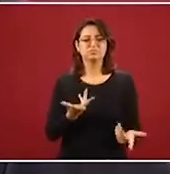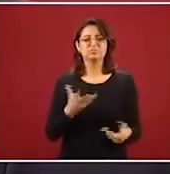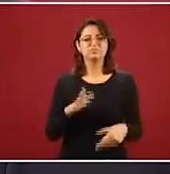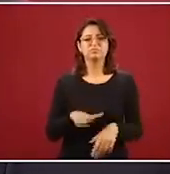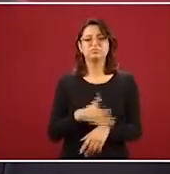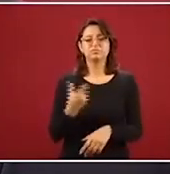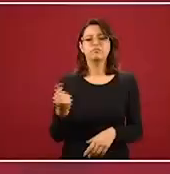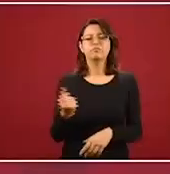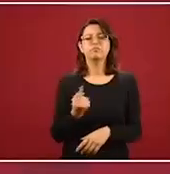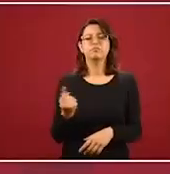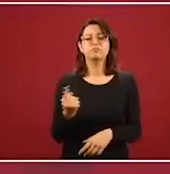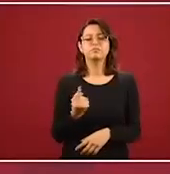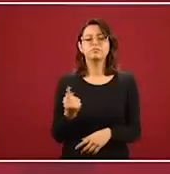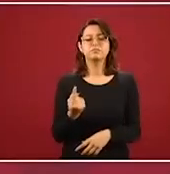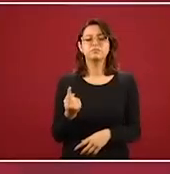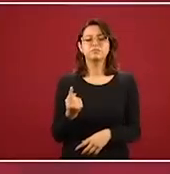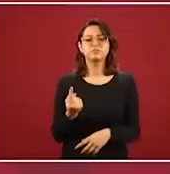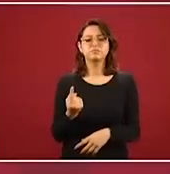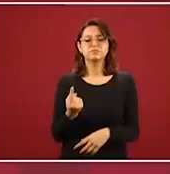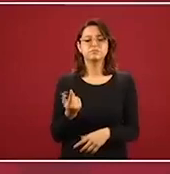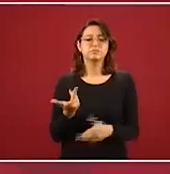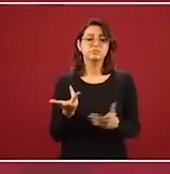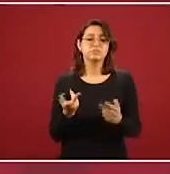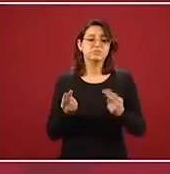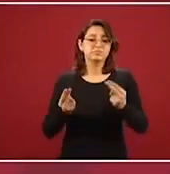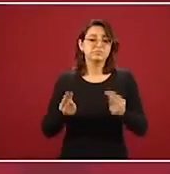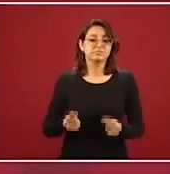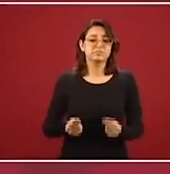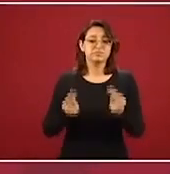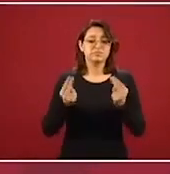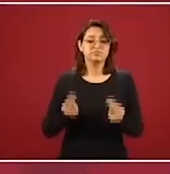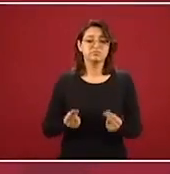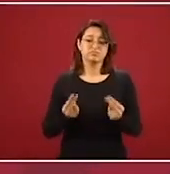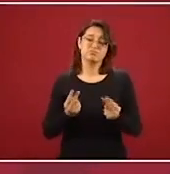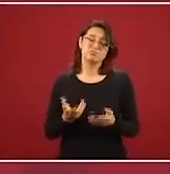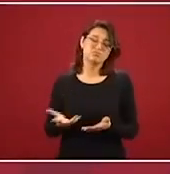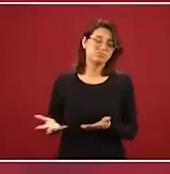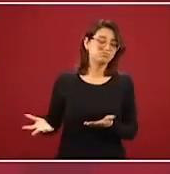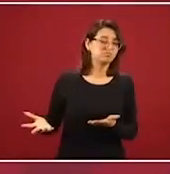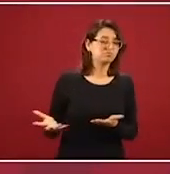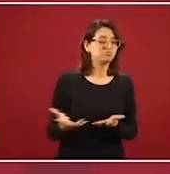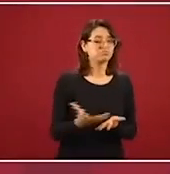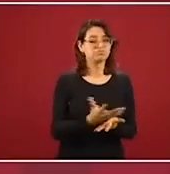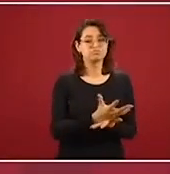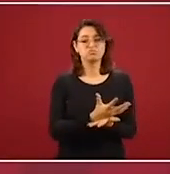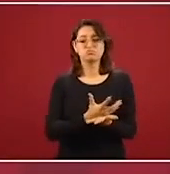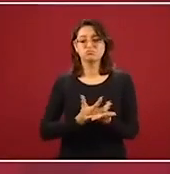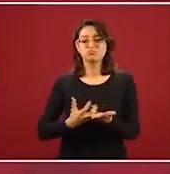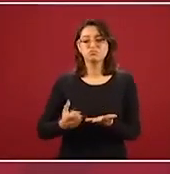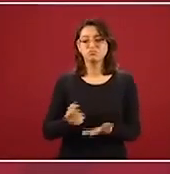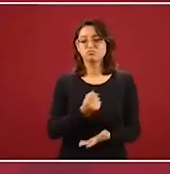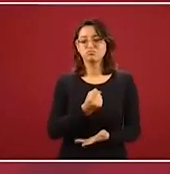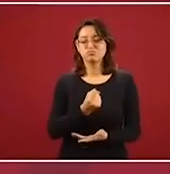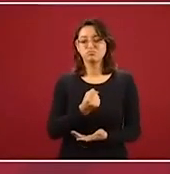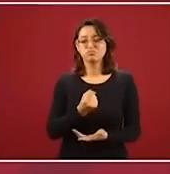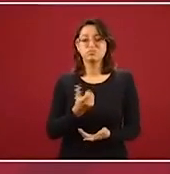porque se hacía un jugoso negocio con las medicinas.